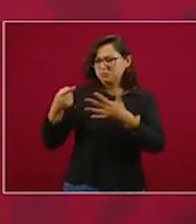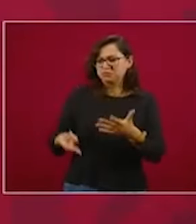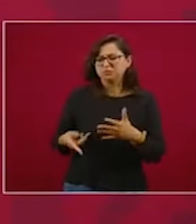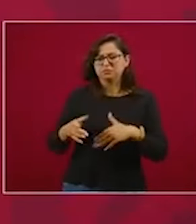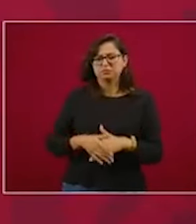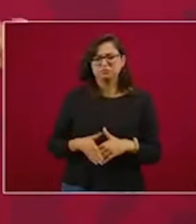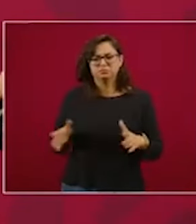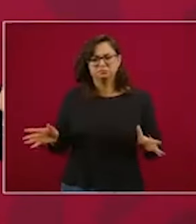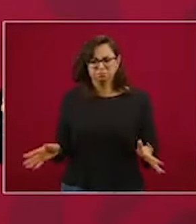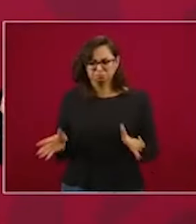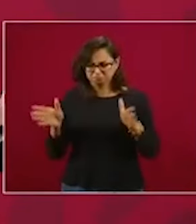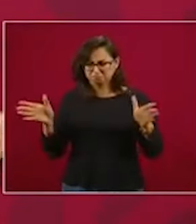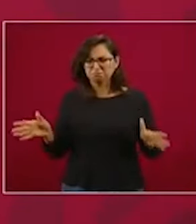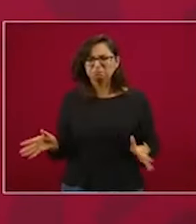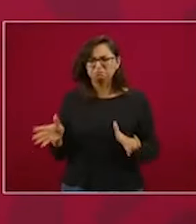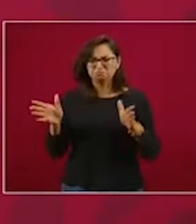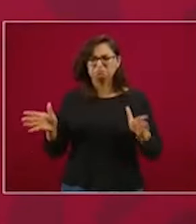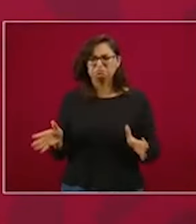Promoverlos